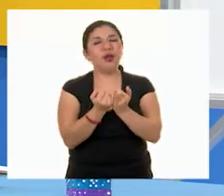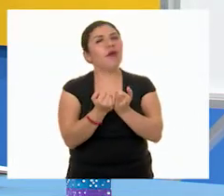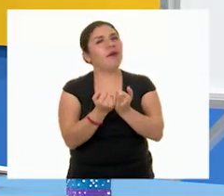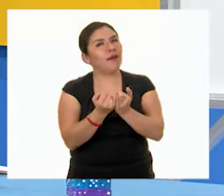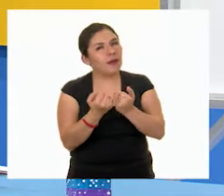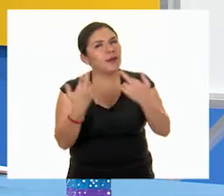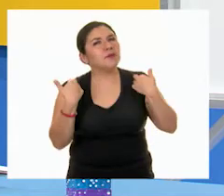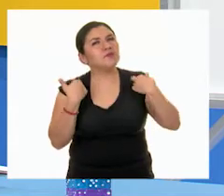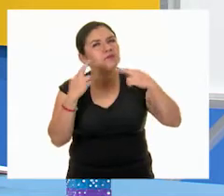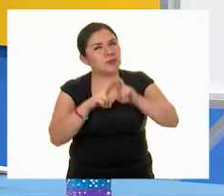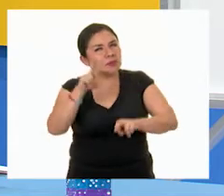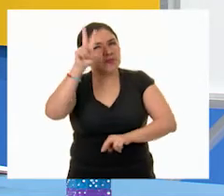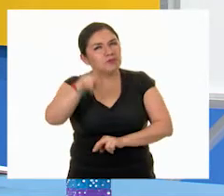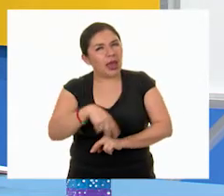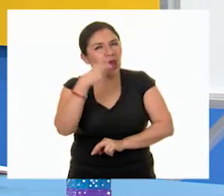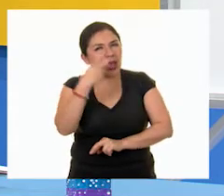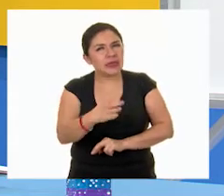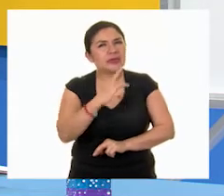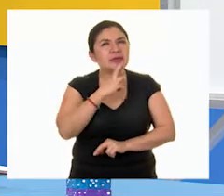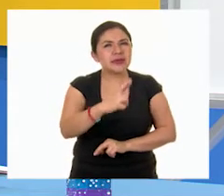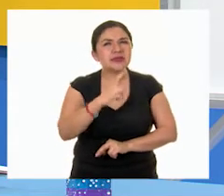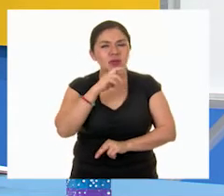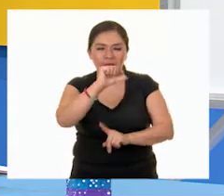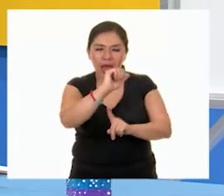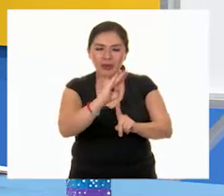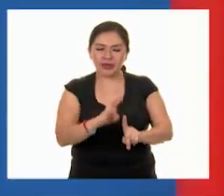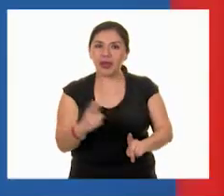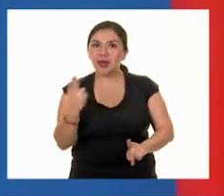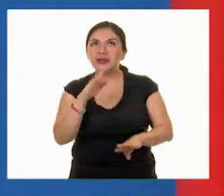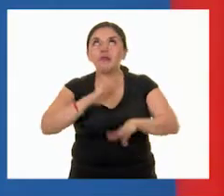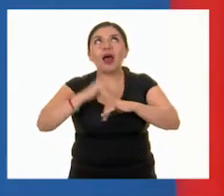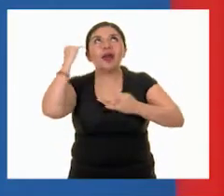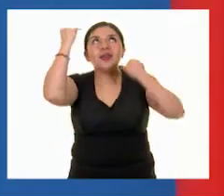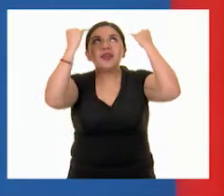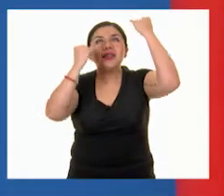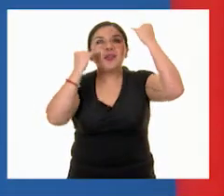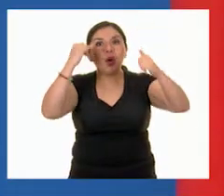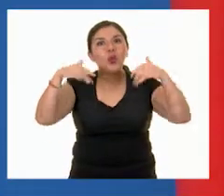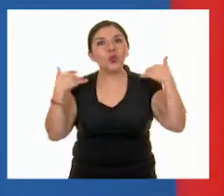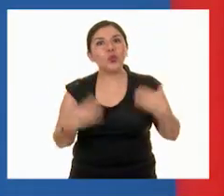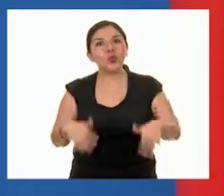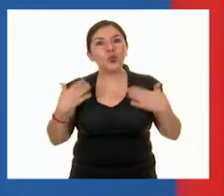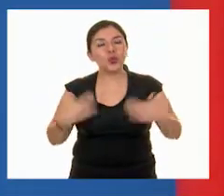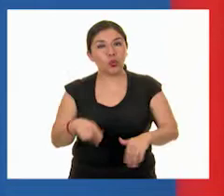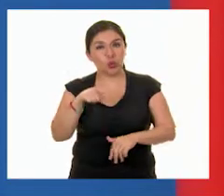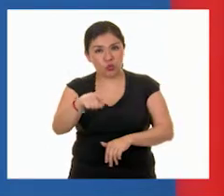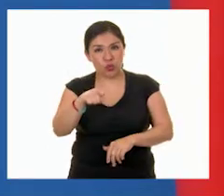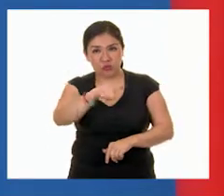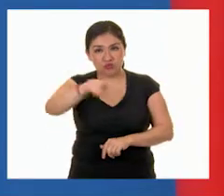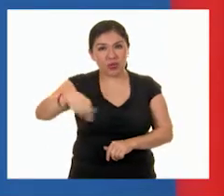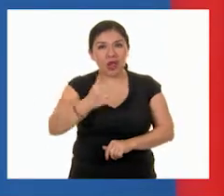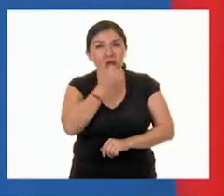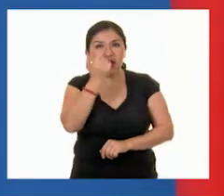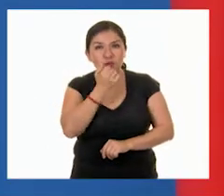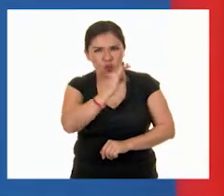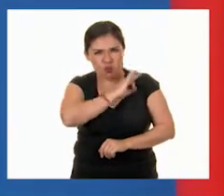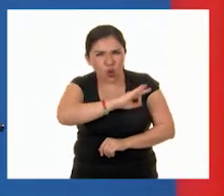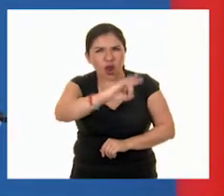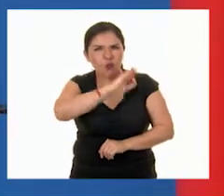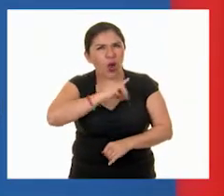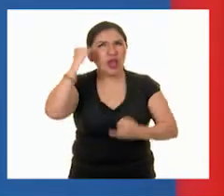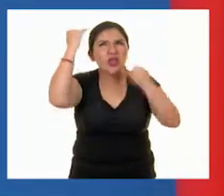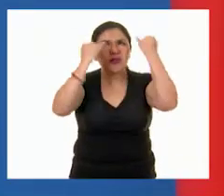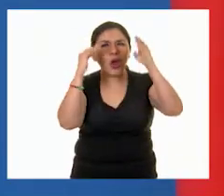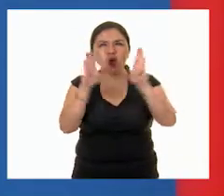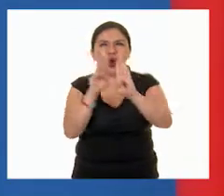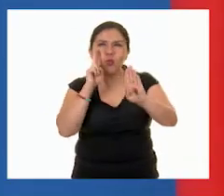Maestra, es cierto que las respuestas de estos incisos requieren de imaginación espacial. y ya que los alumnos pueden imaginar cómo se verá